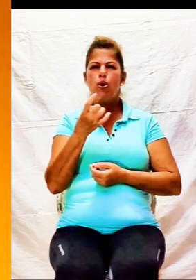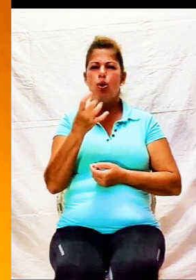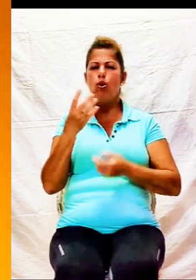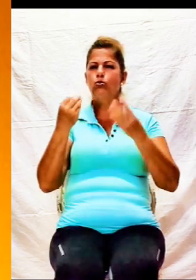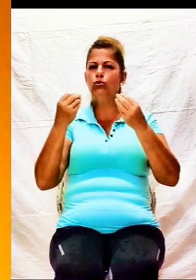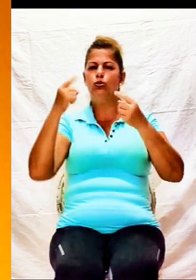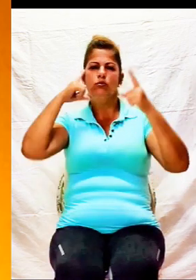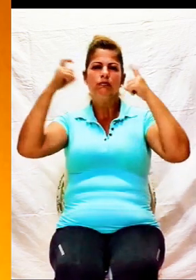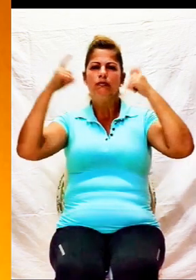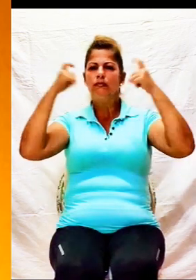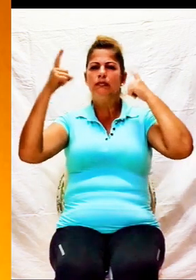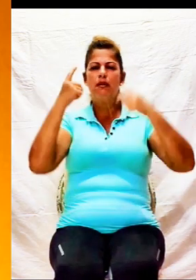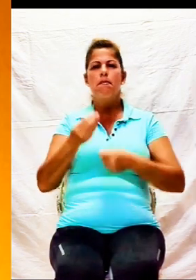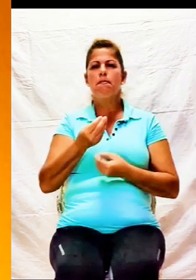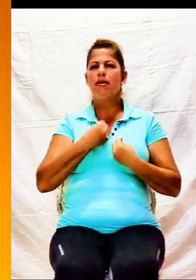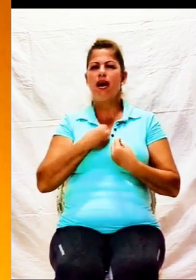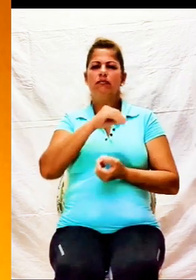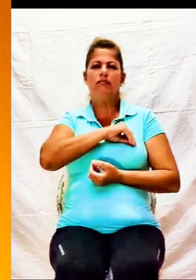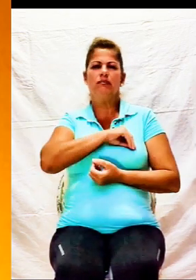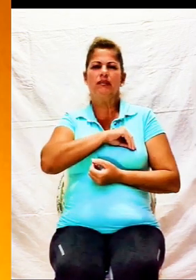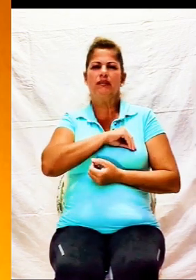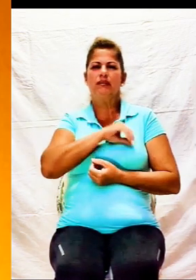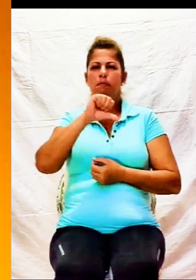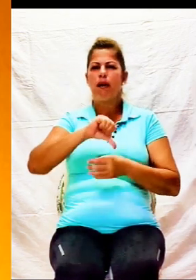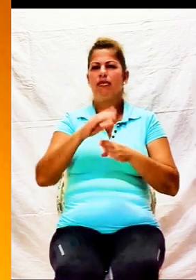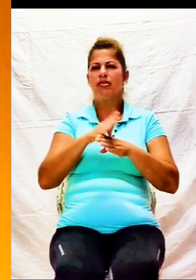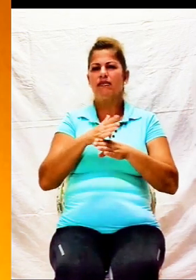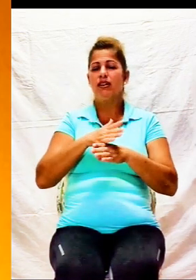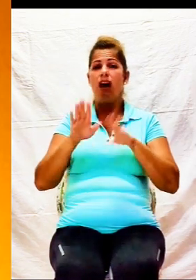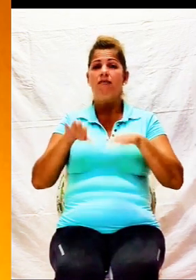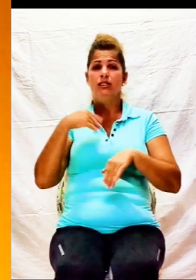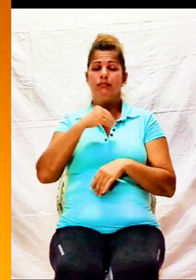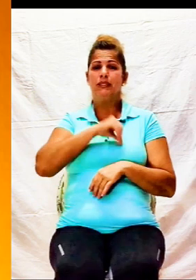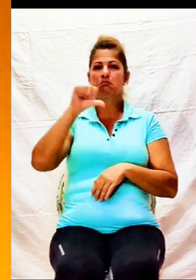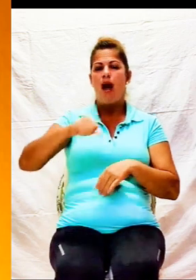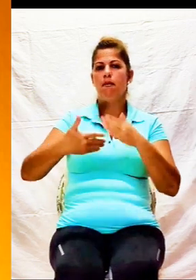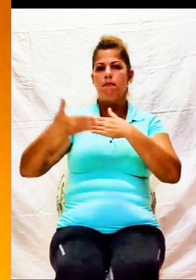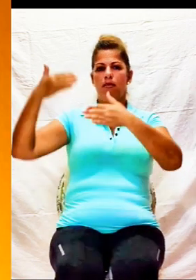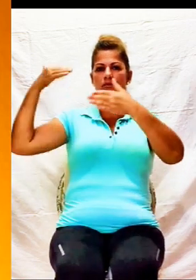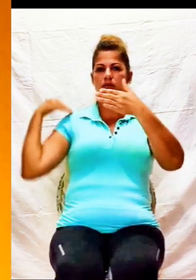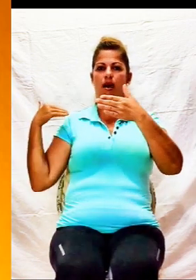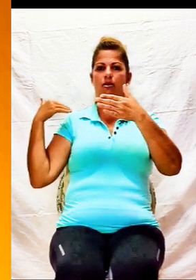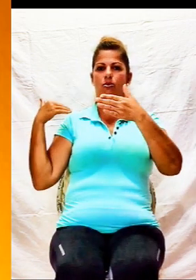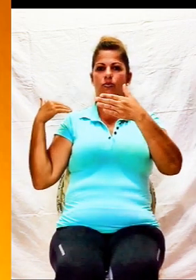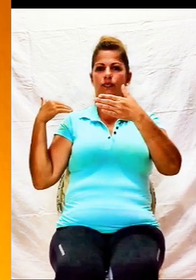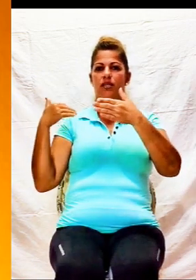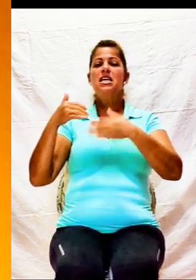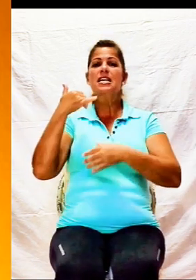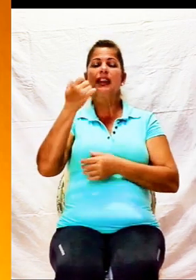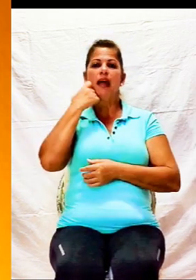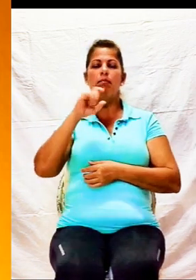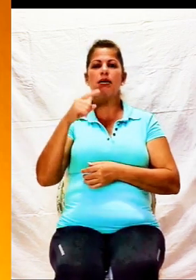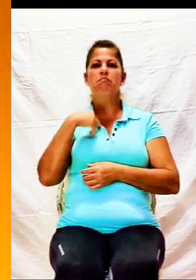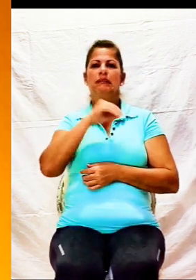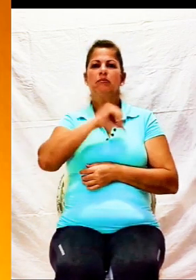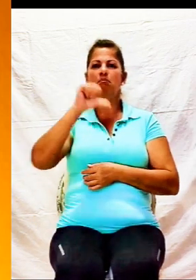¿Qué doloroso bombardeo de estados de ánimo produce la divagación sobre el pasado y el futuro, que